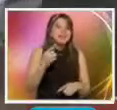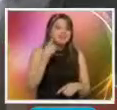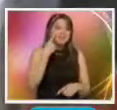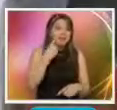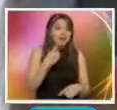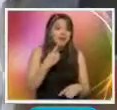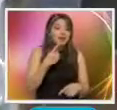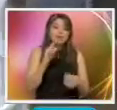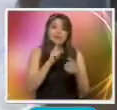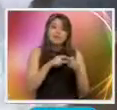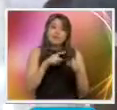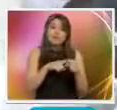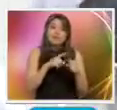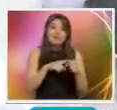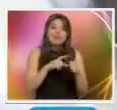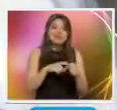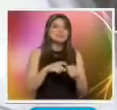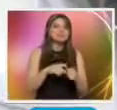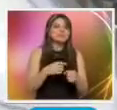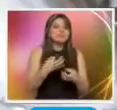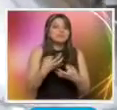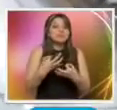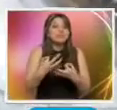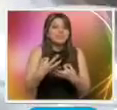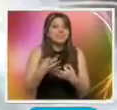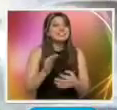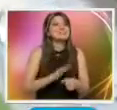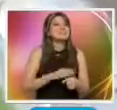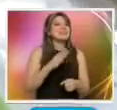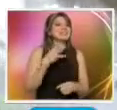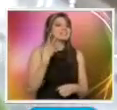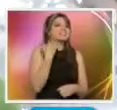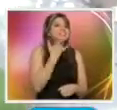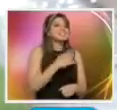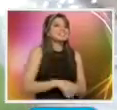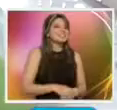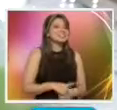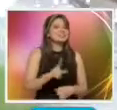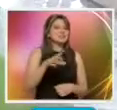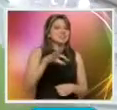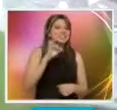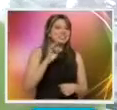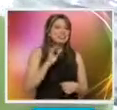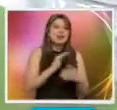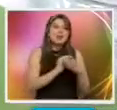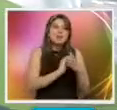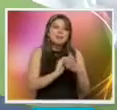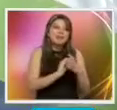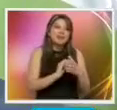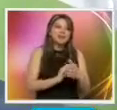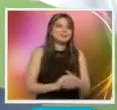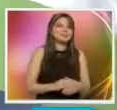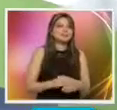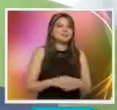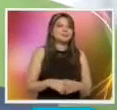atractivo, ¿no? Sí, no, lo hace como más antojable, lo hace más rico. Muy rico. Vamos a cortar, vamos a picarlo.